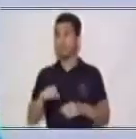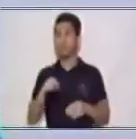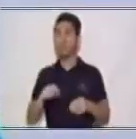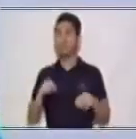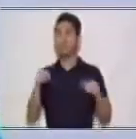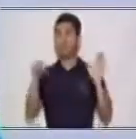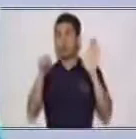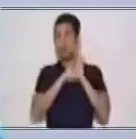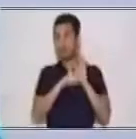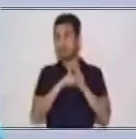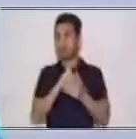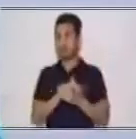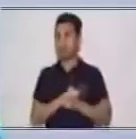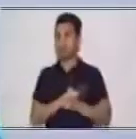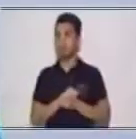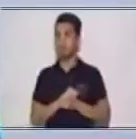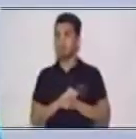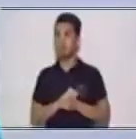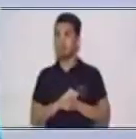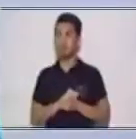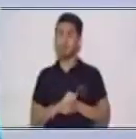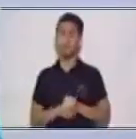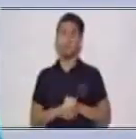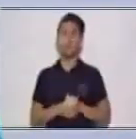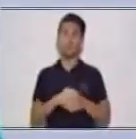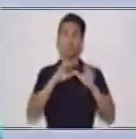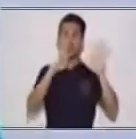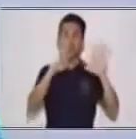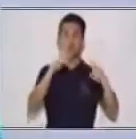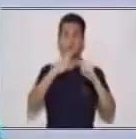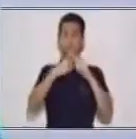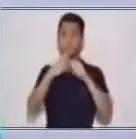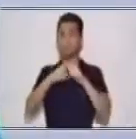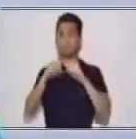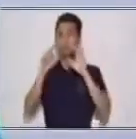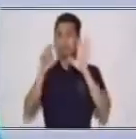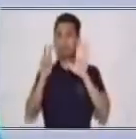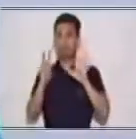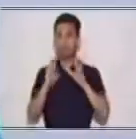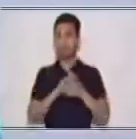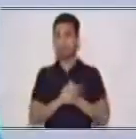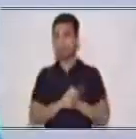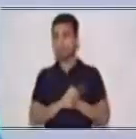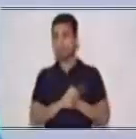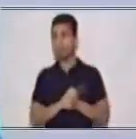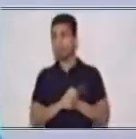una diferencia que va a ser 9 por 7.